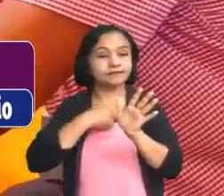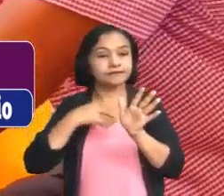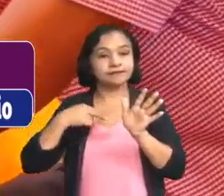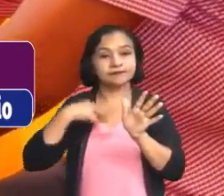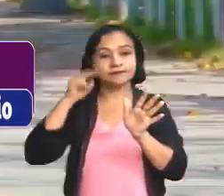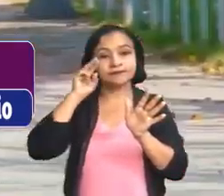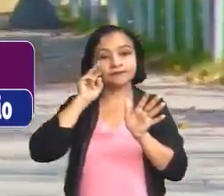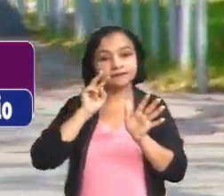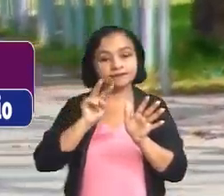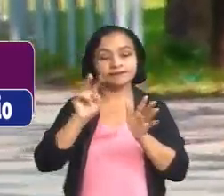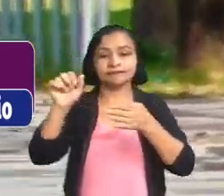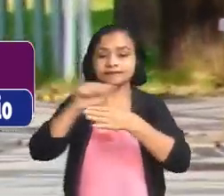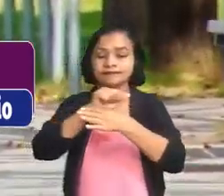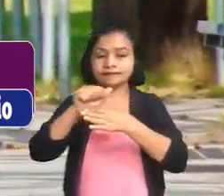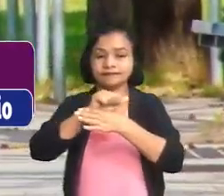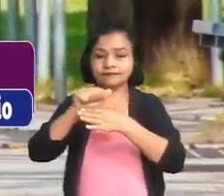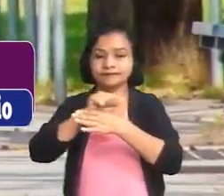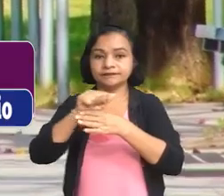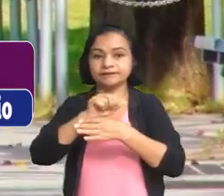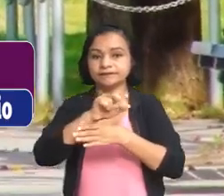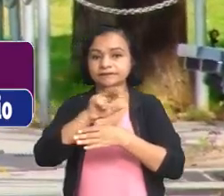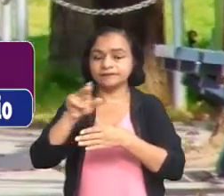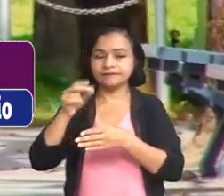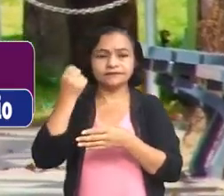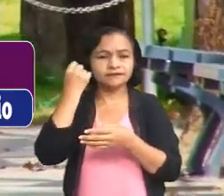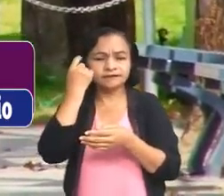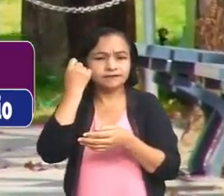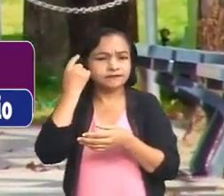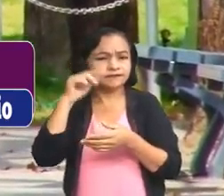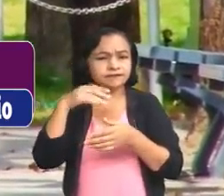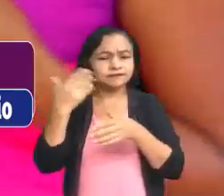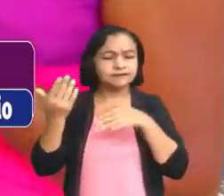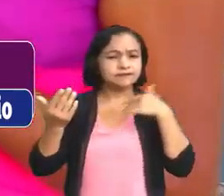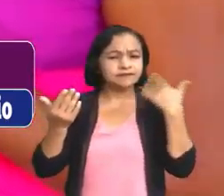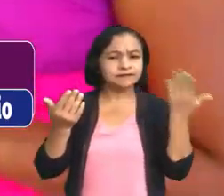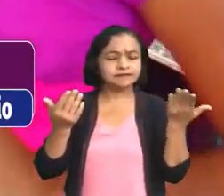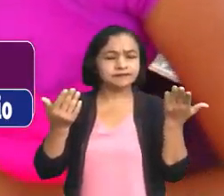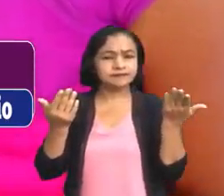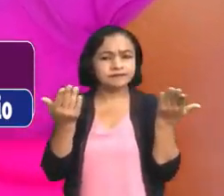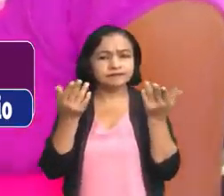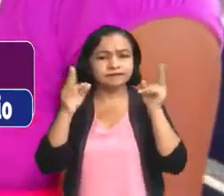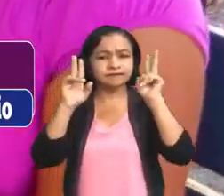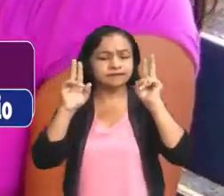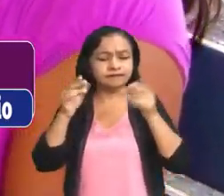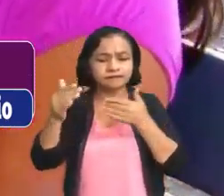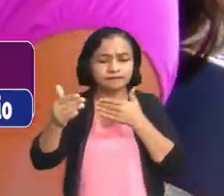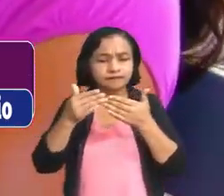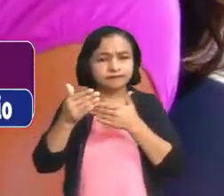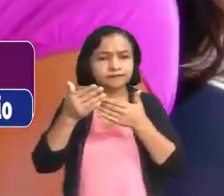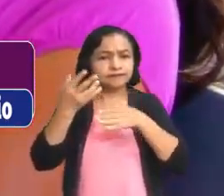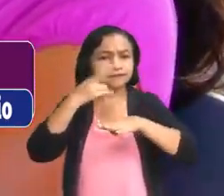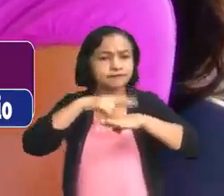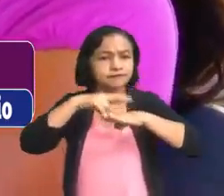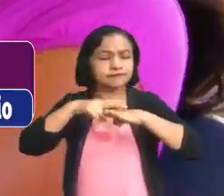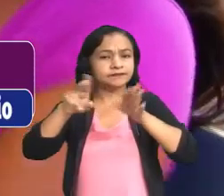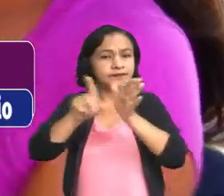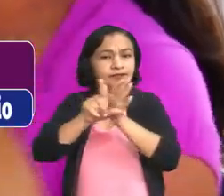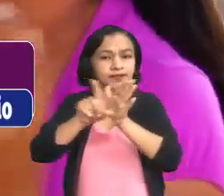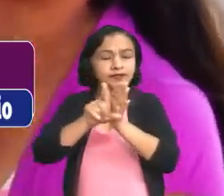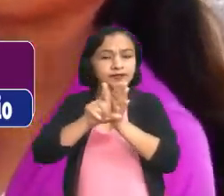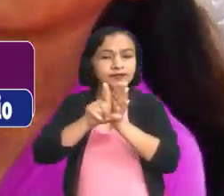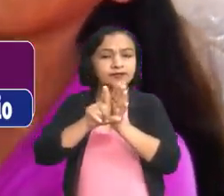tangibles a partir del ejercicio práctico de las mismas. Comprender un poquito cuál sería el marco medianamente normativo o jurídico bajo